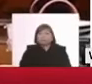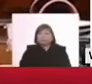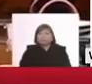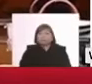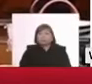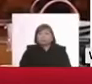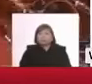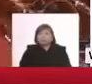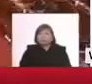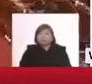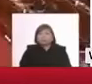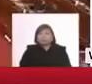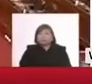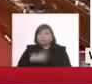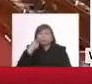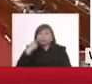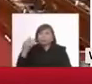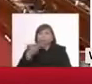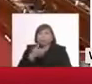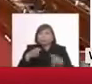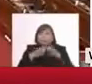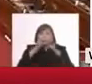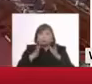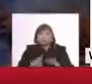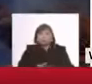Señores congresistas.